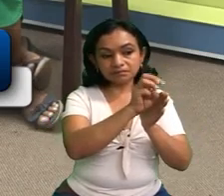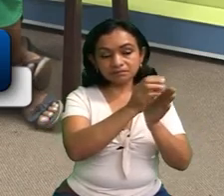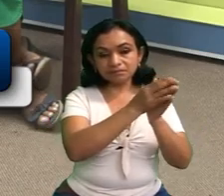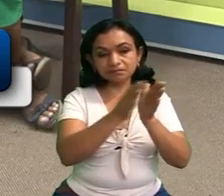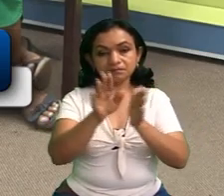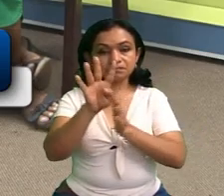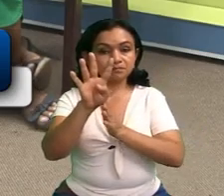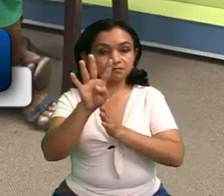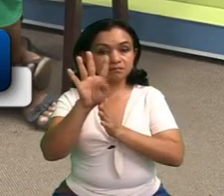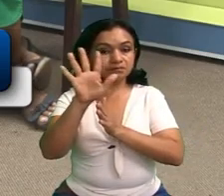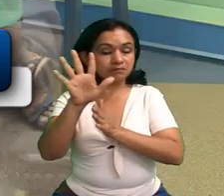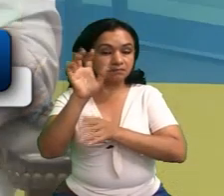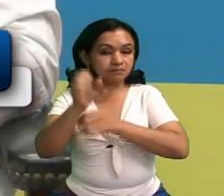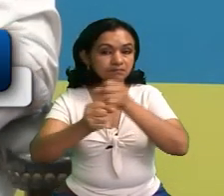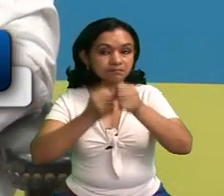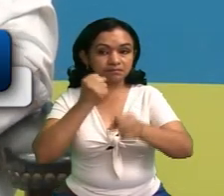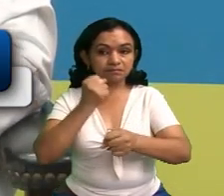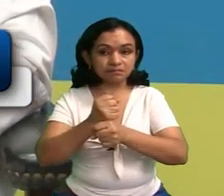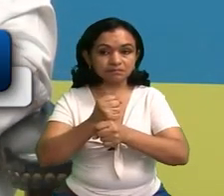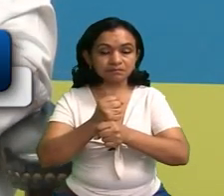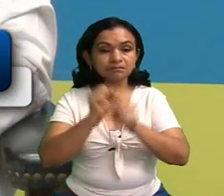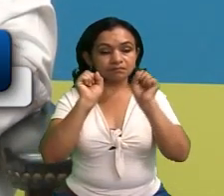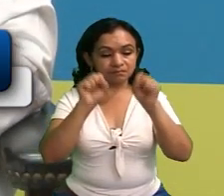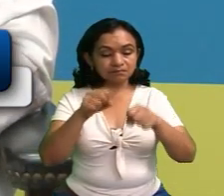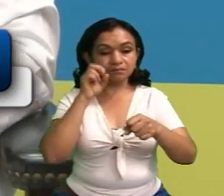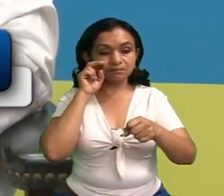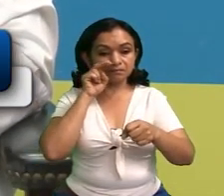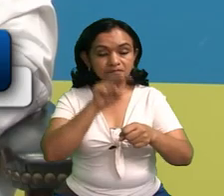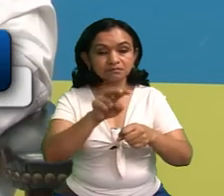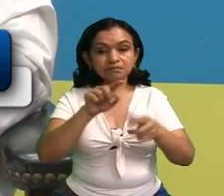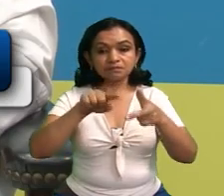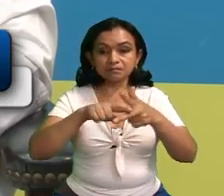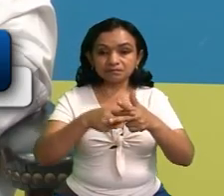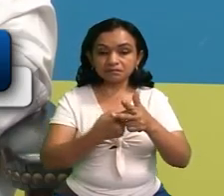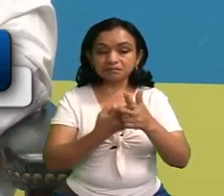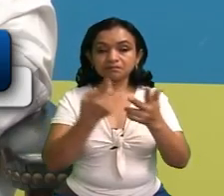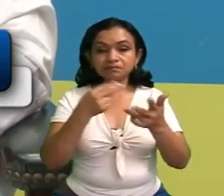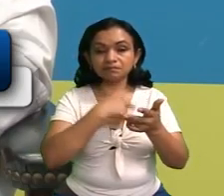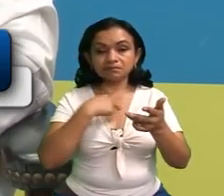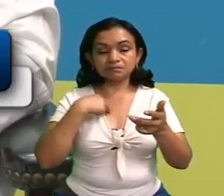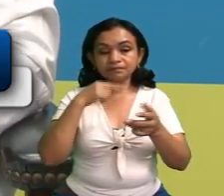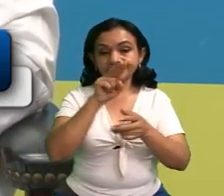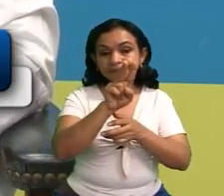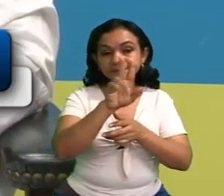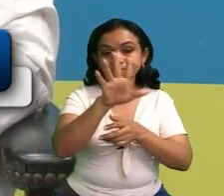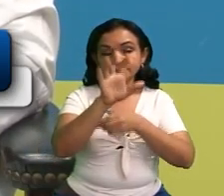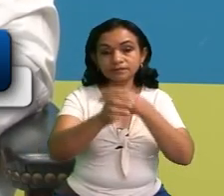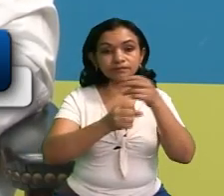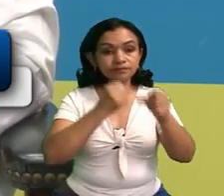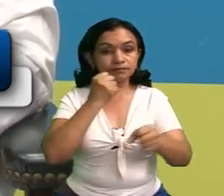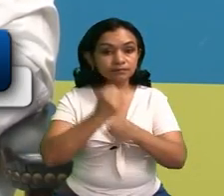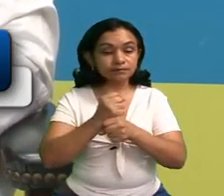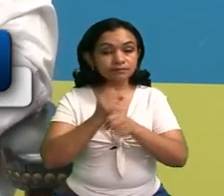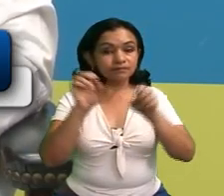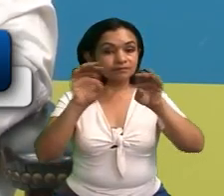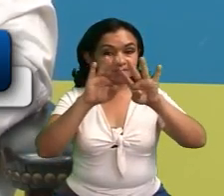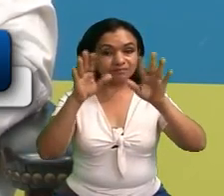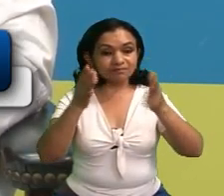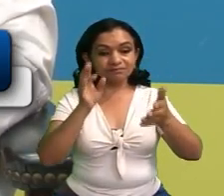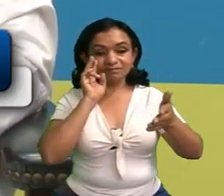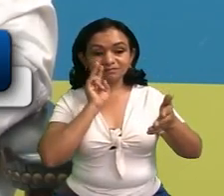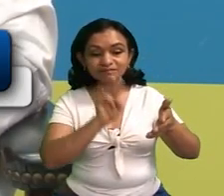30, 45 años, y lo podemos observar. Comenzamos a verlo a partir de los 25 años, ya son notables